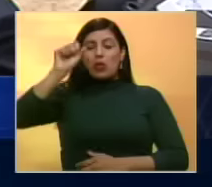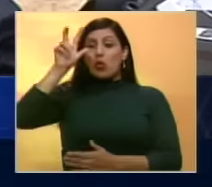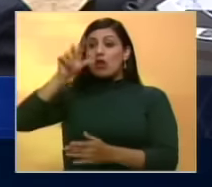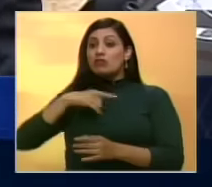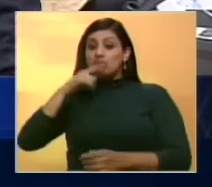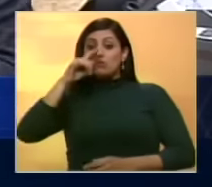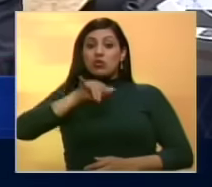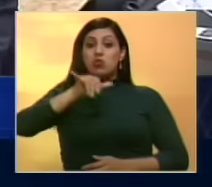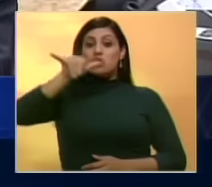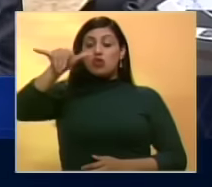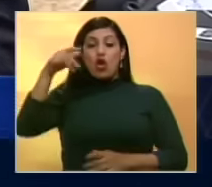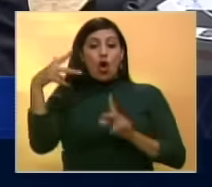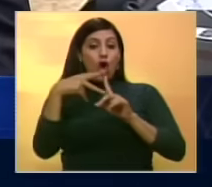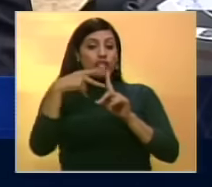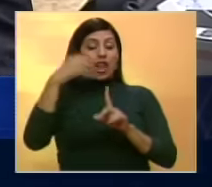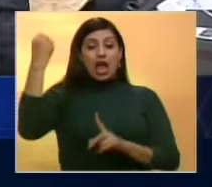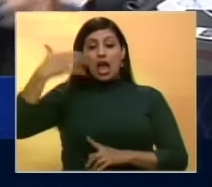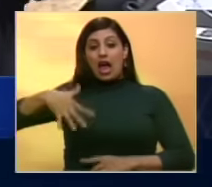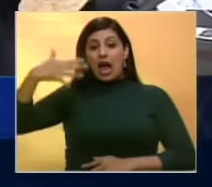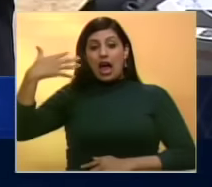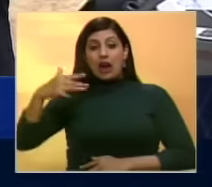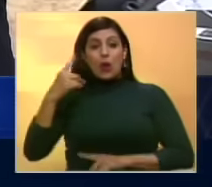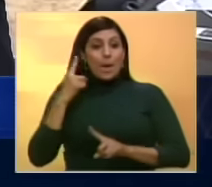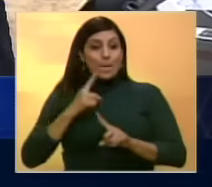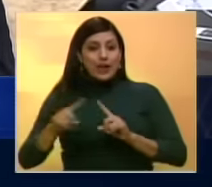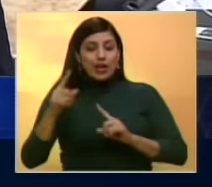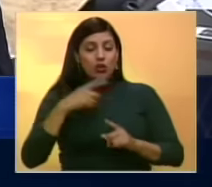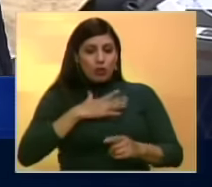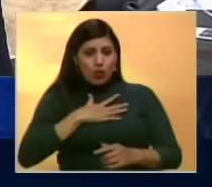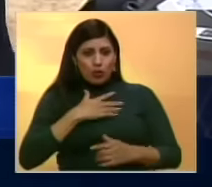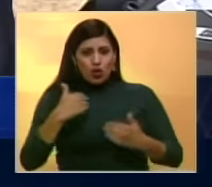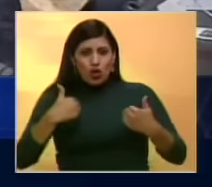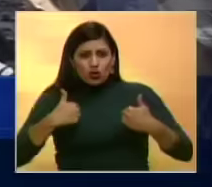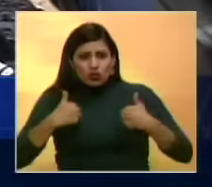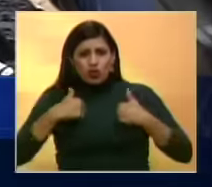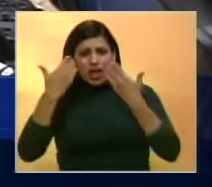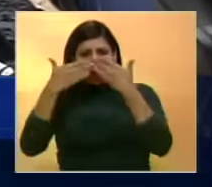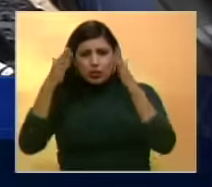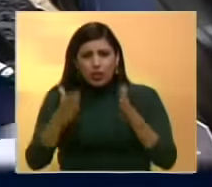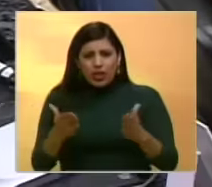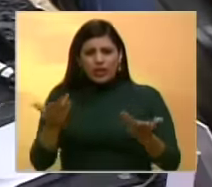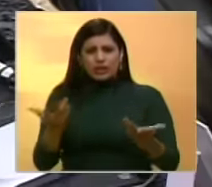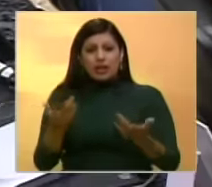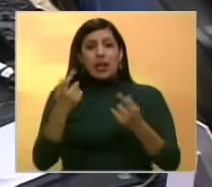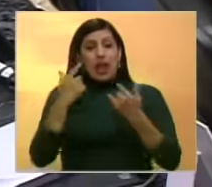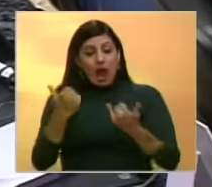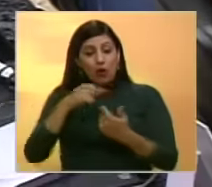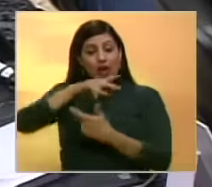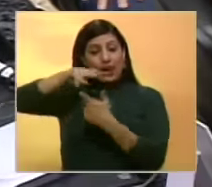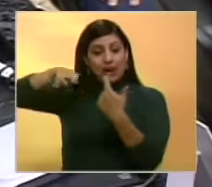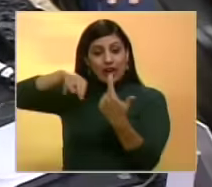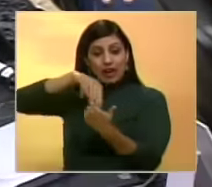primera clase y se queda en hoteles cinco estrellas mientras que le niega los recursos a estos estudiantes la revolución